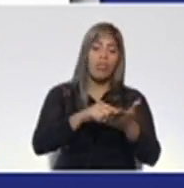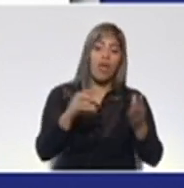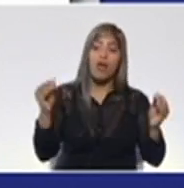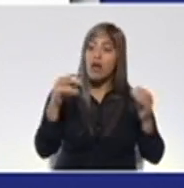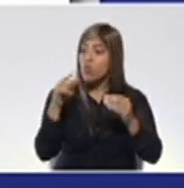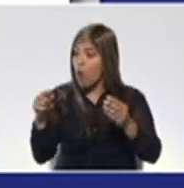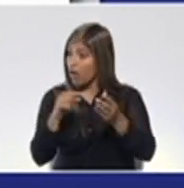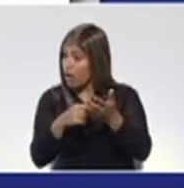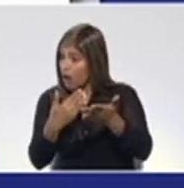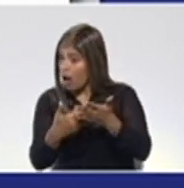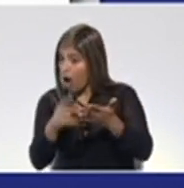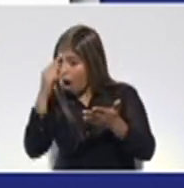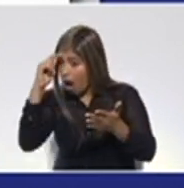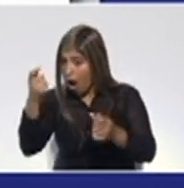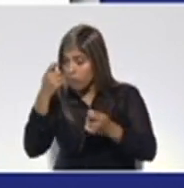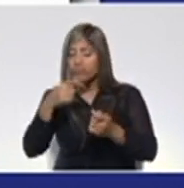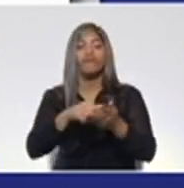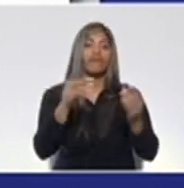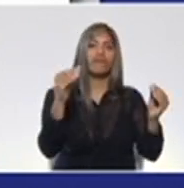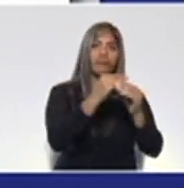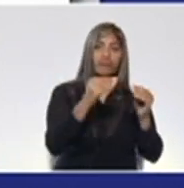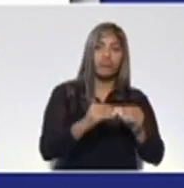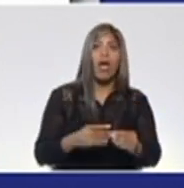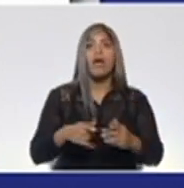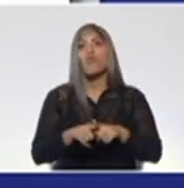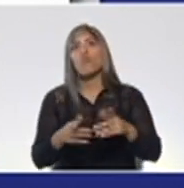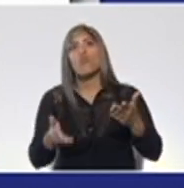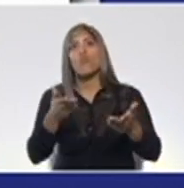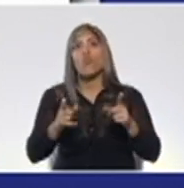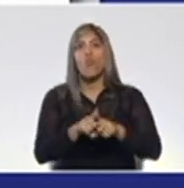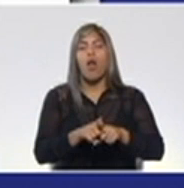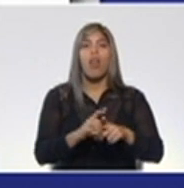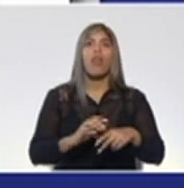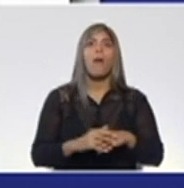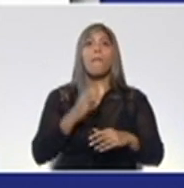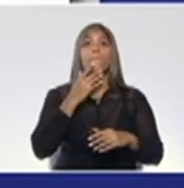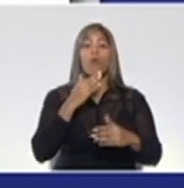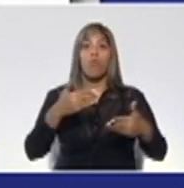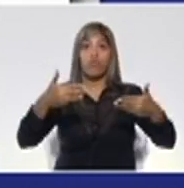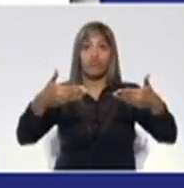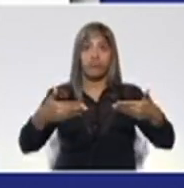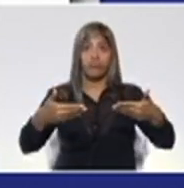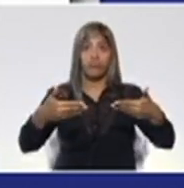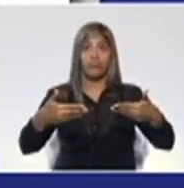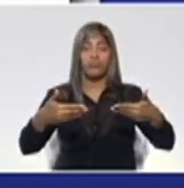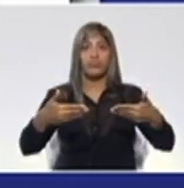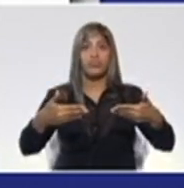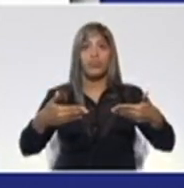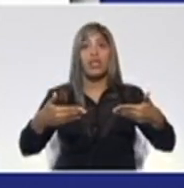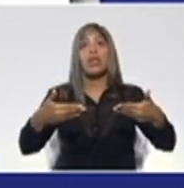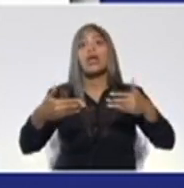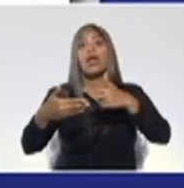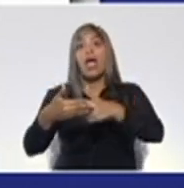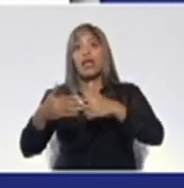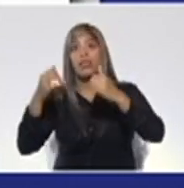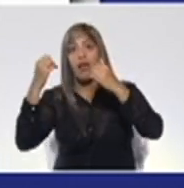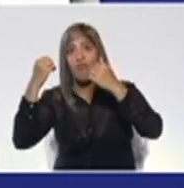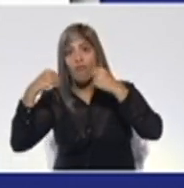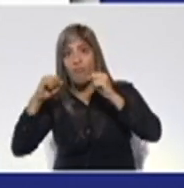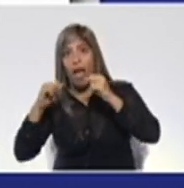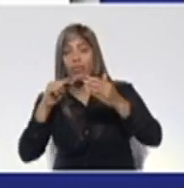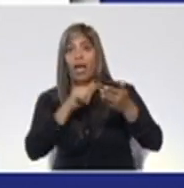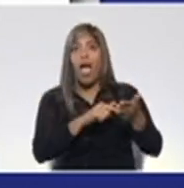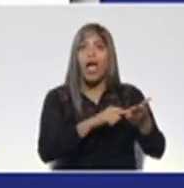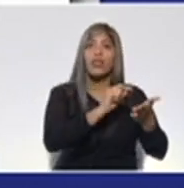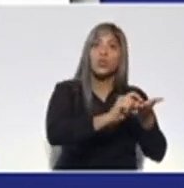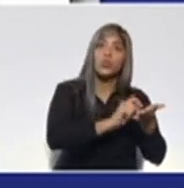con los ejercicios que vamos a realizar. Emplear la ficha a la par de los ejercicios. Esto es